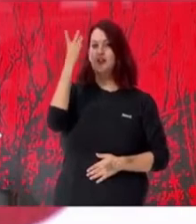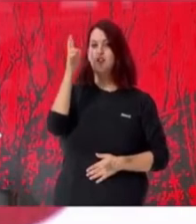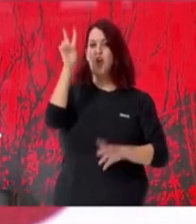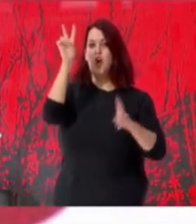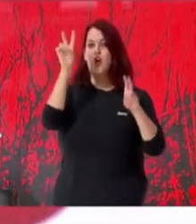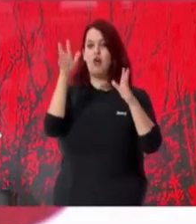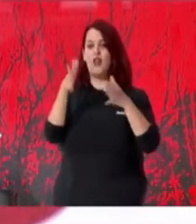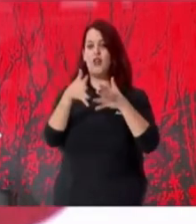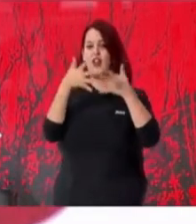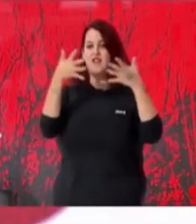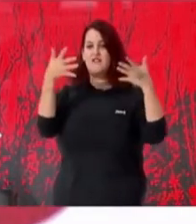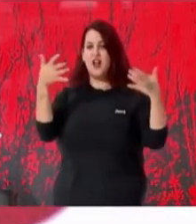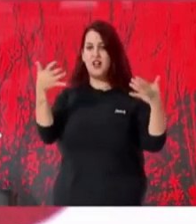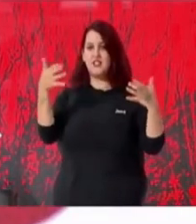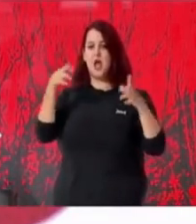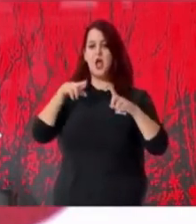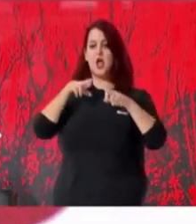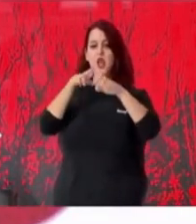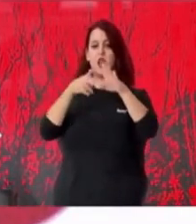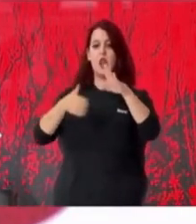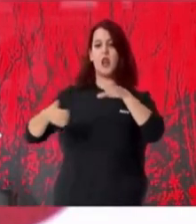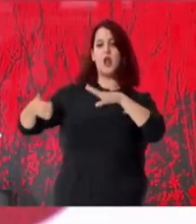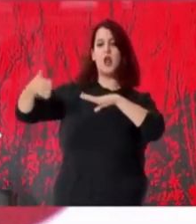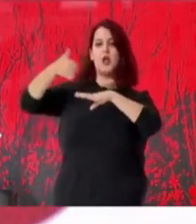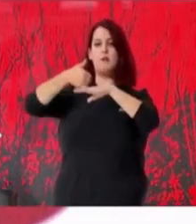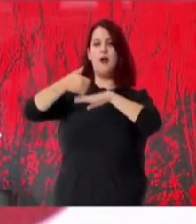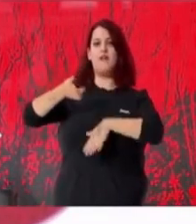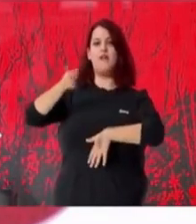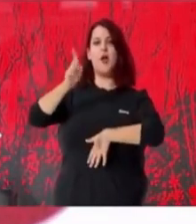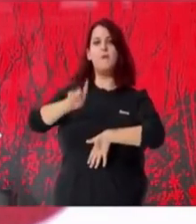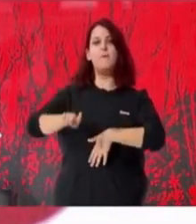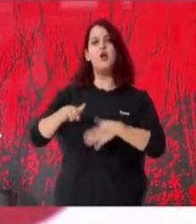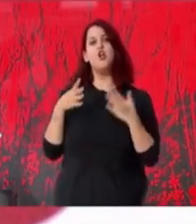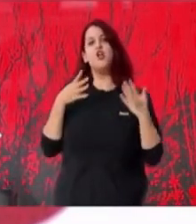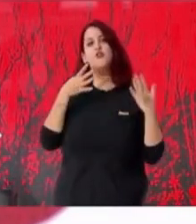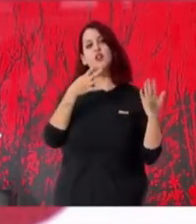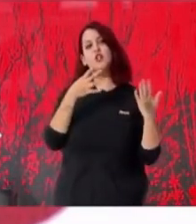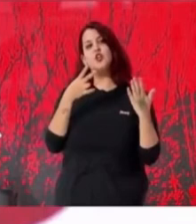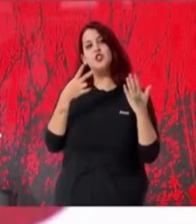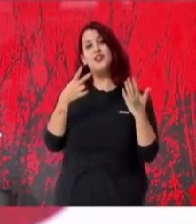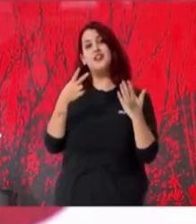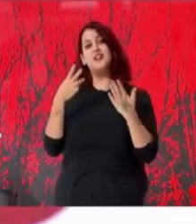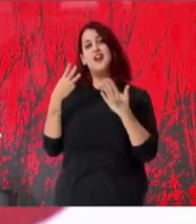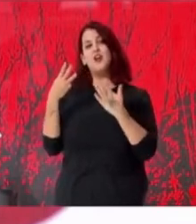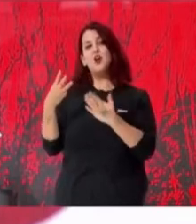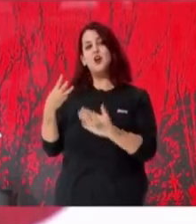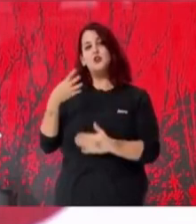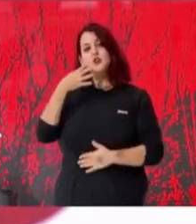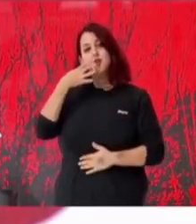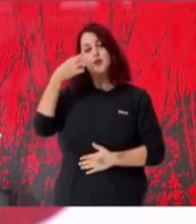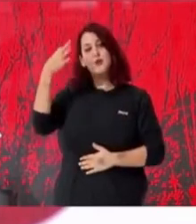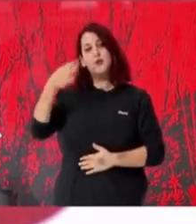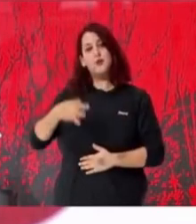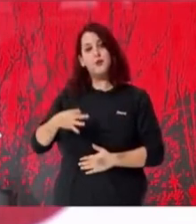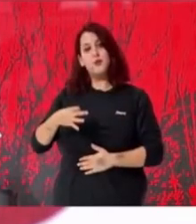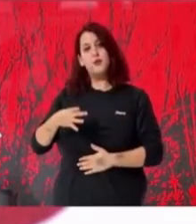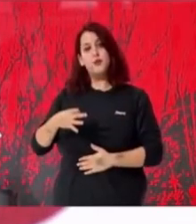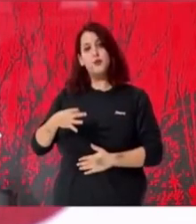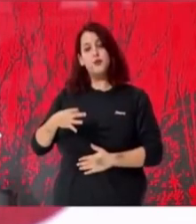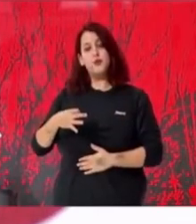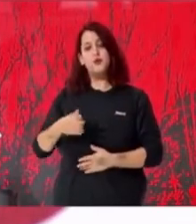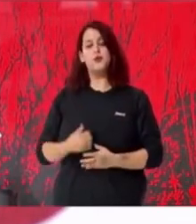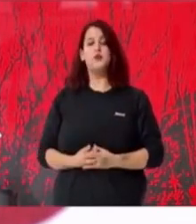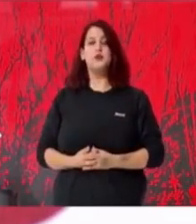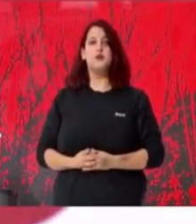frase, régimen del 78. Aunque estoy seguro de que no nos ayuda su